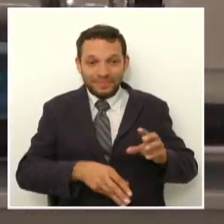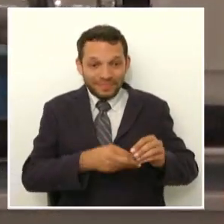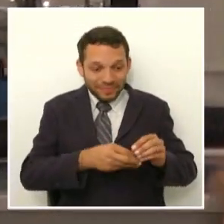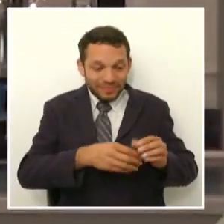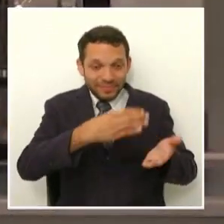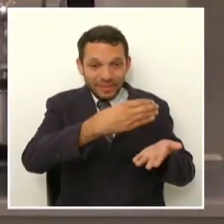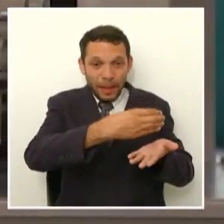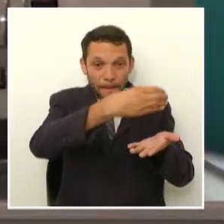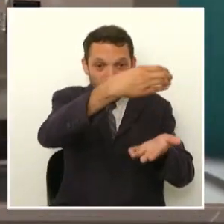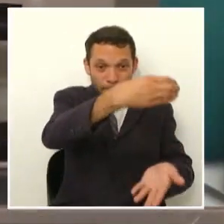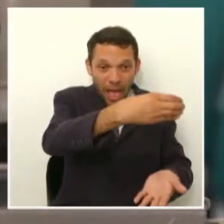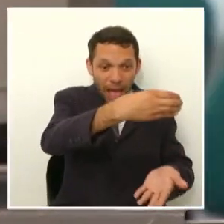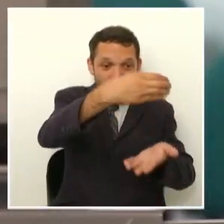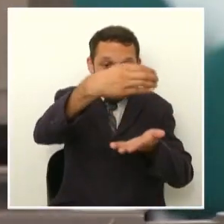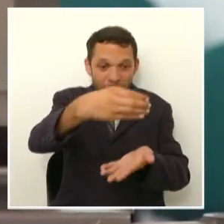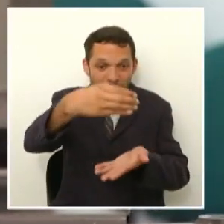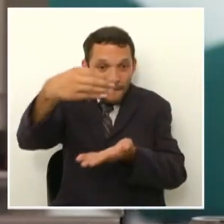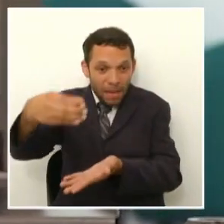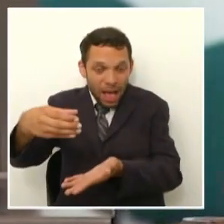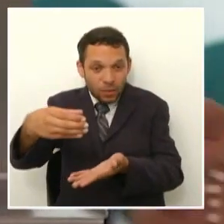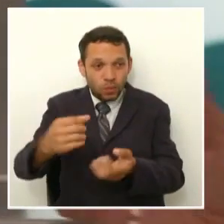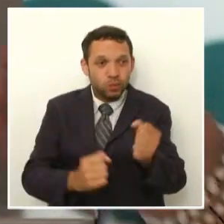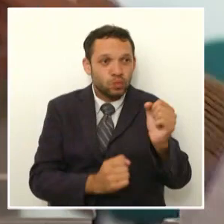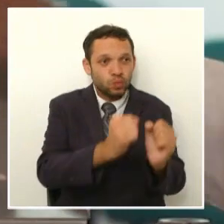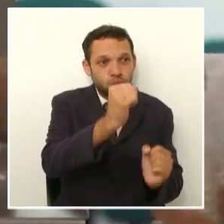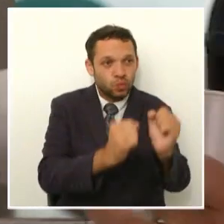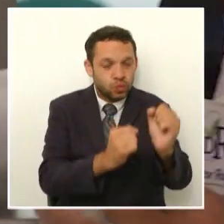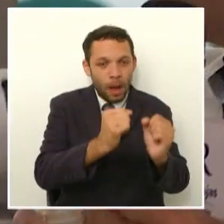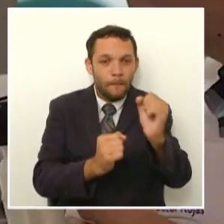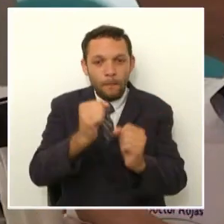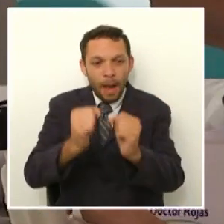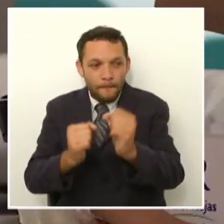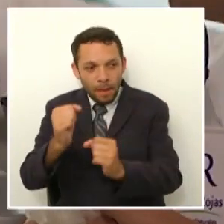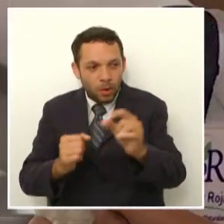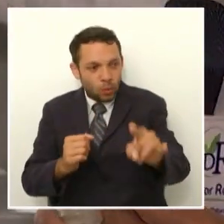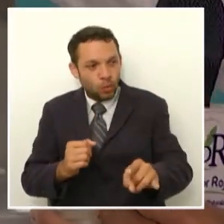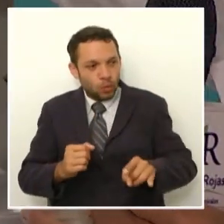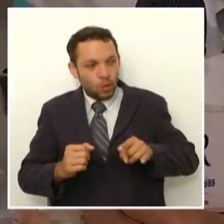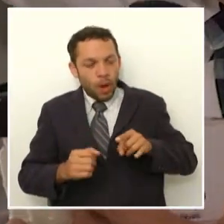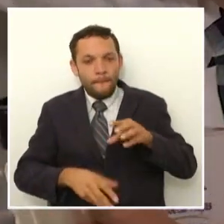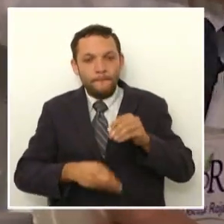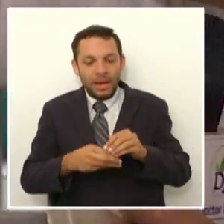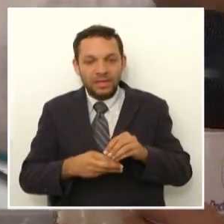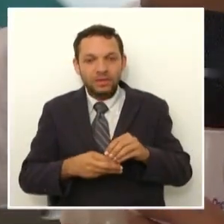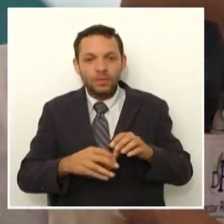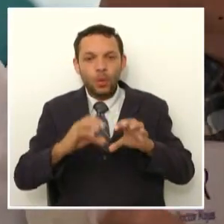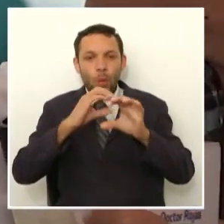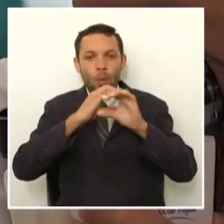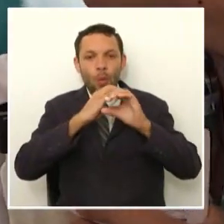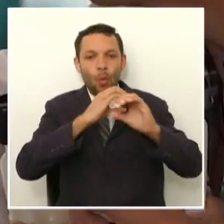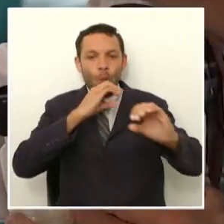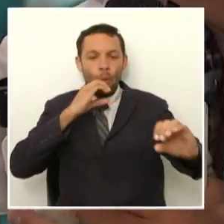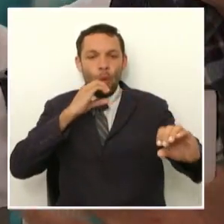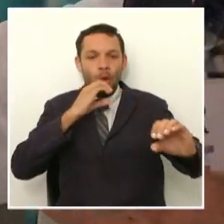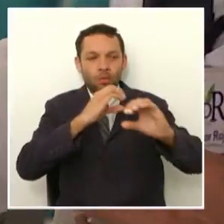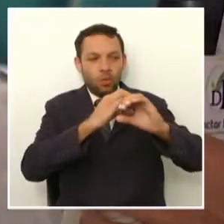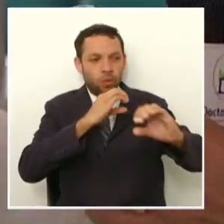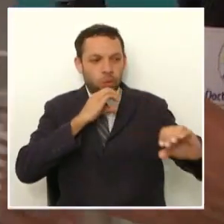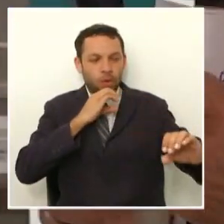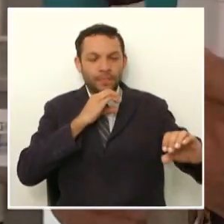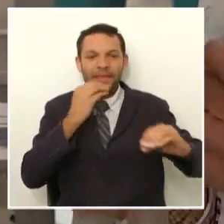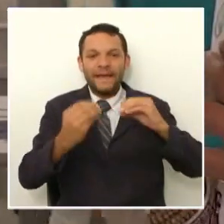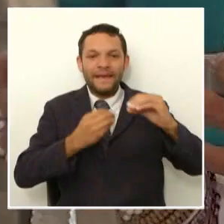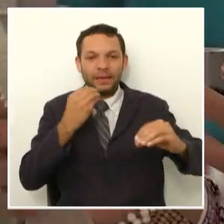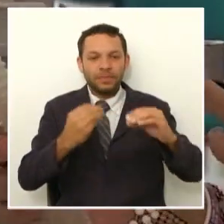Aquí va el paciente y ahí había un balón, otro. Ese también. Aquí estaba. Aquí se